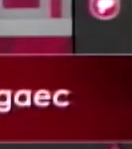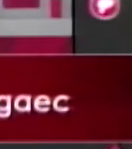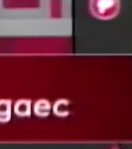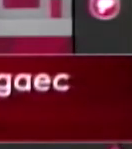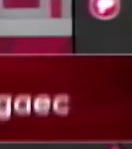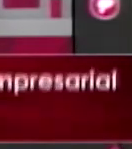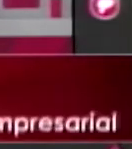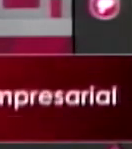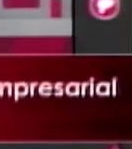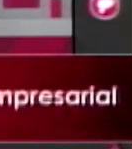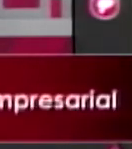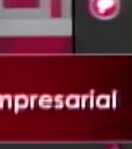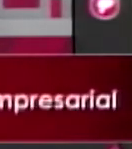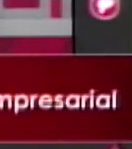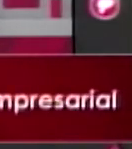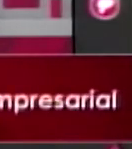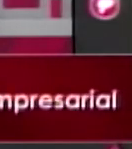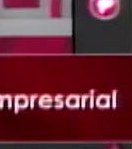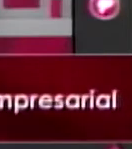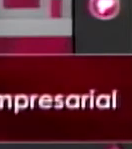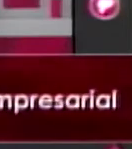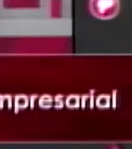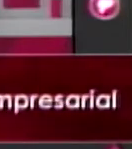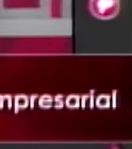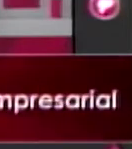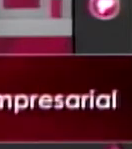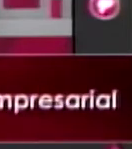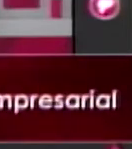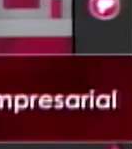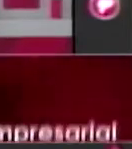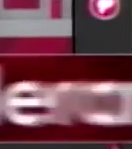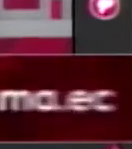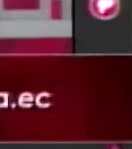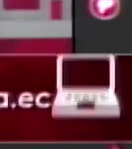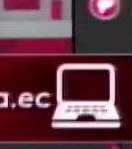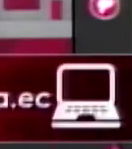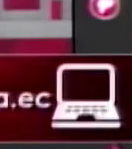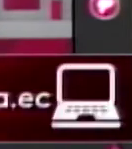programa. También pueden seguirnos a través de nuestra cuenta de Twitter, @enbogaest.